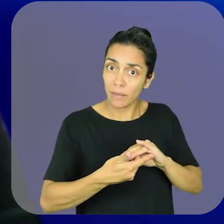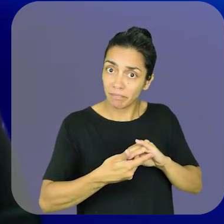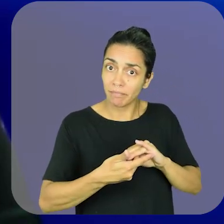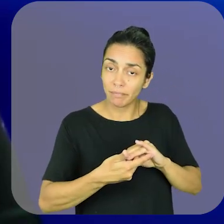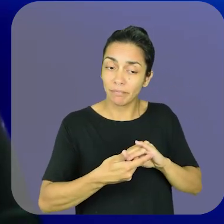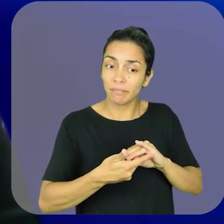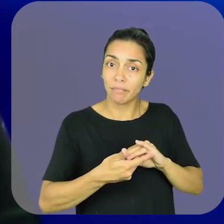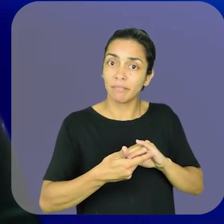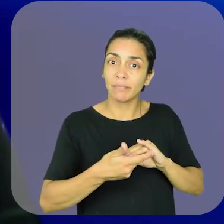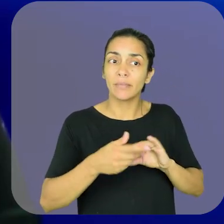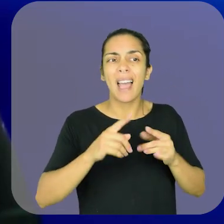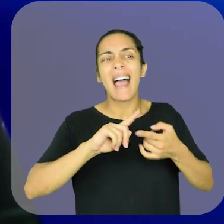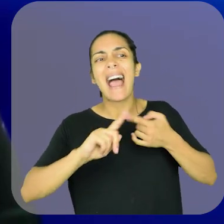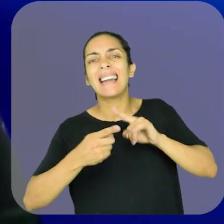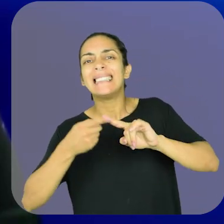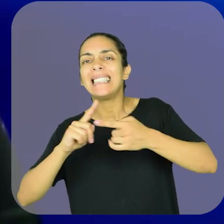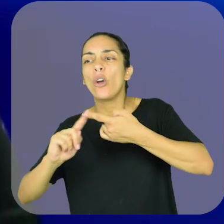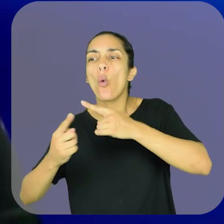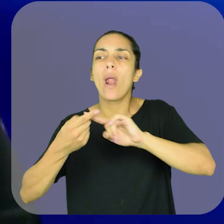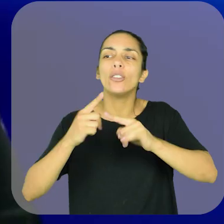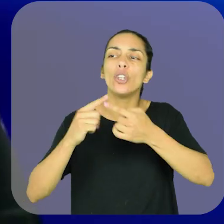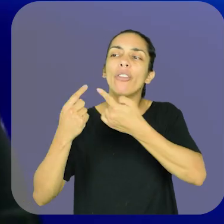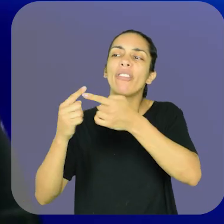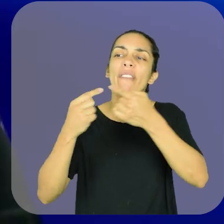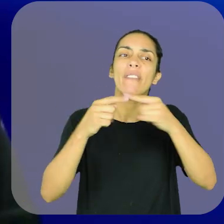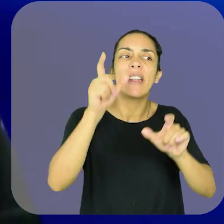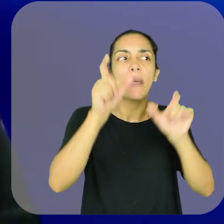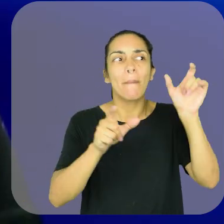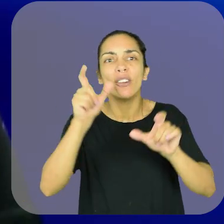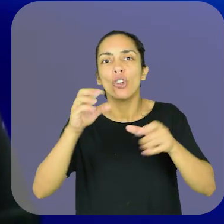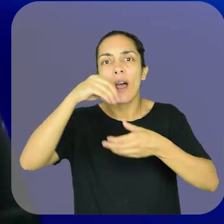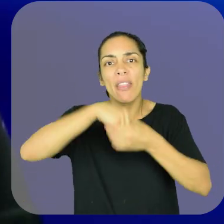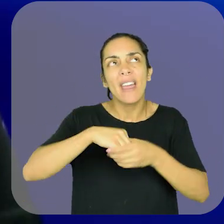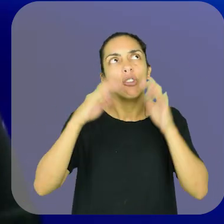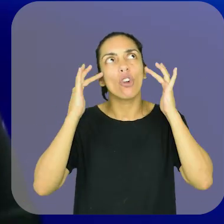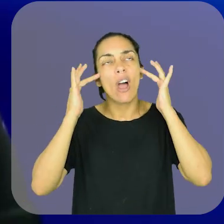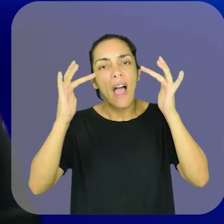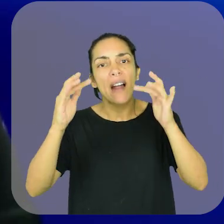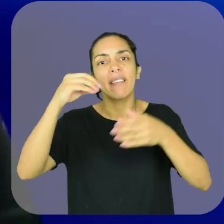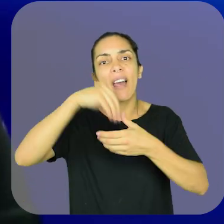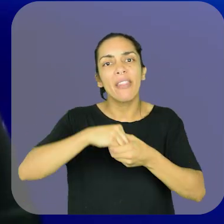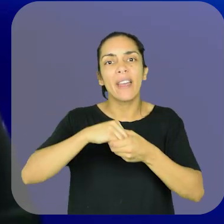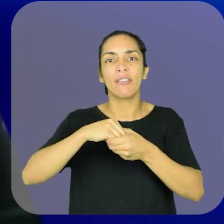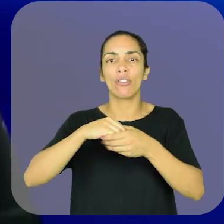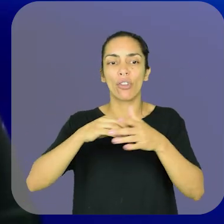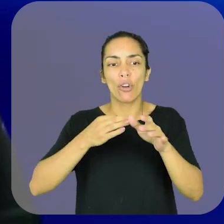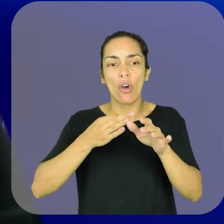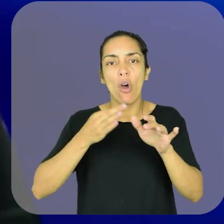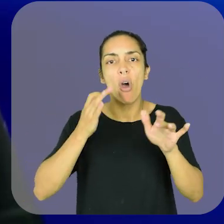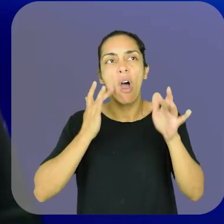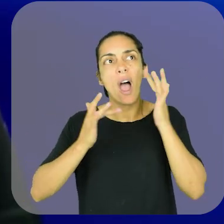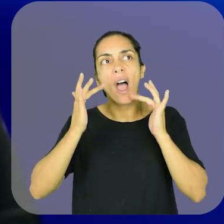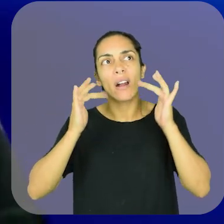es un tipo de articulación entre diferentes actores del arte, la docencia, la inclusión, y por otro